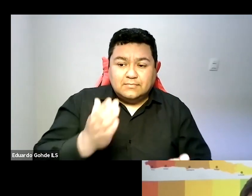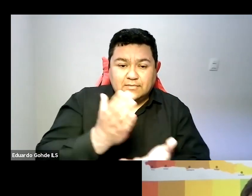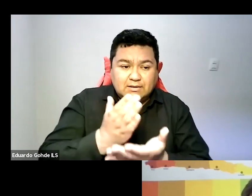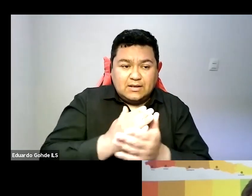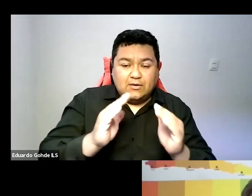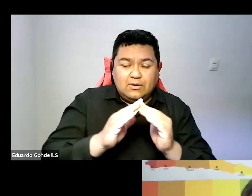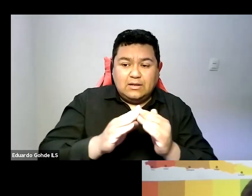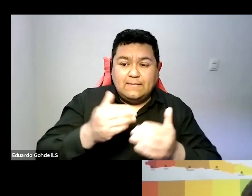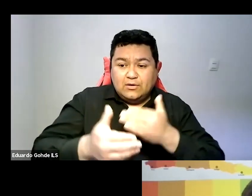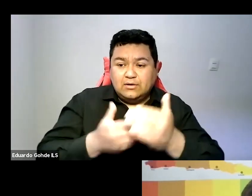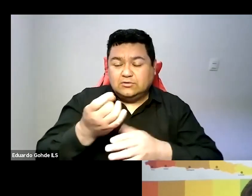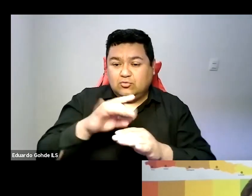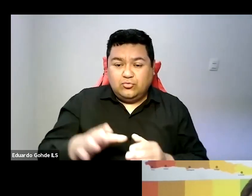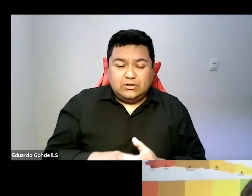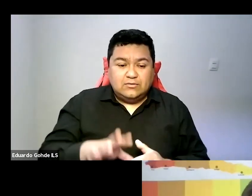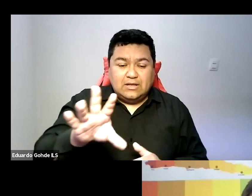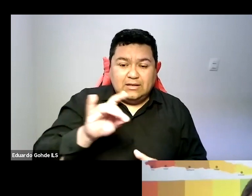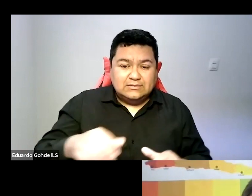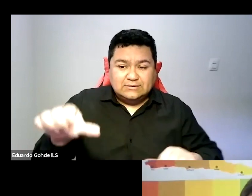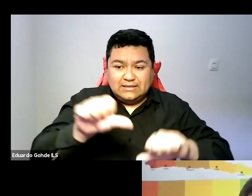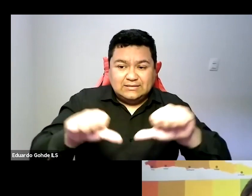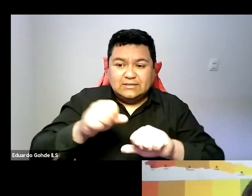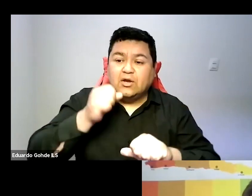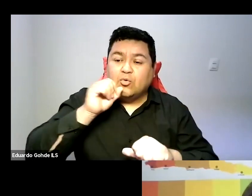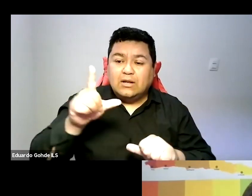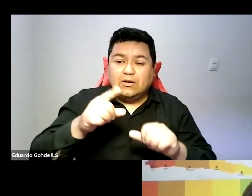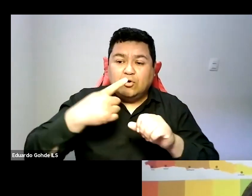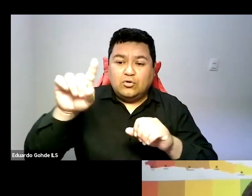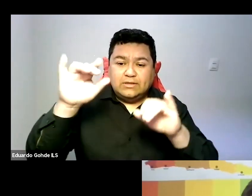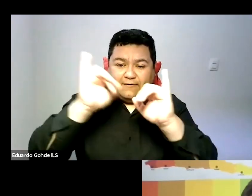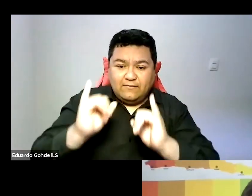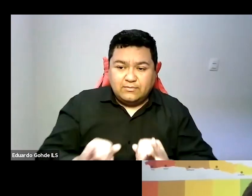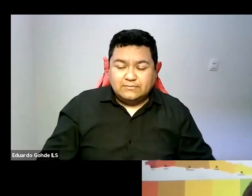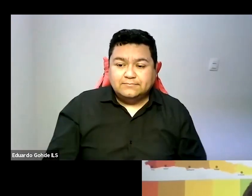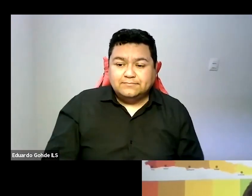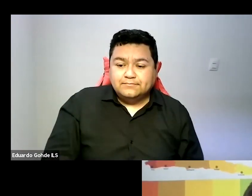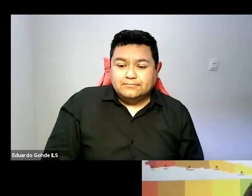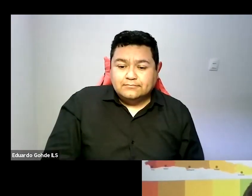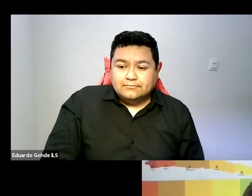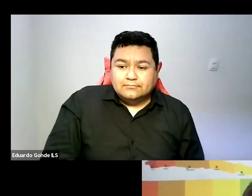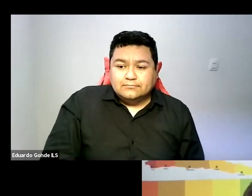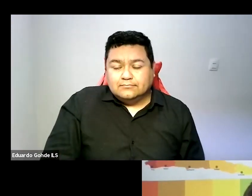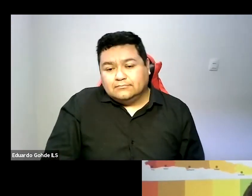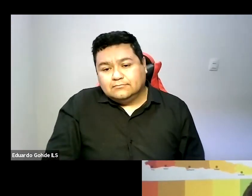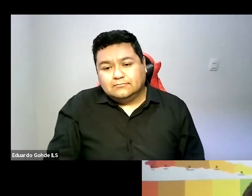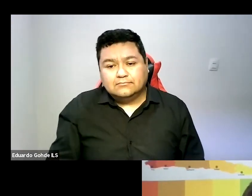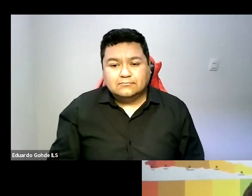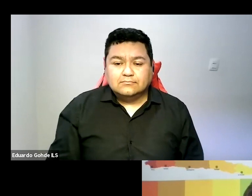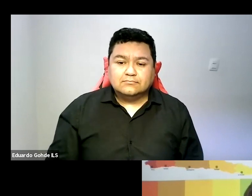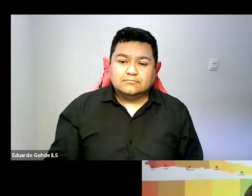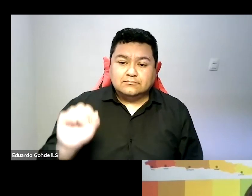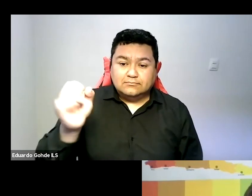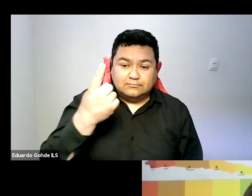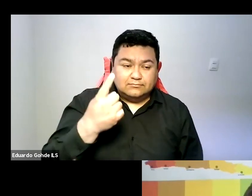progreso solo se alcanza a través de la ciencia. ¿Cuál sería otra forma de lograr el progreso? A ver, la primera, por supuesto que